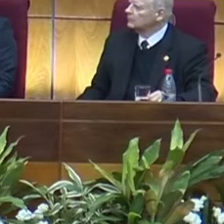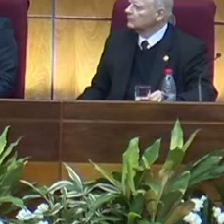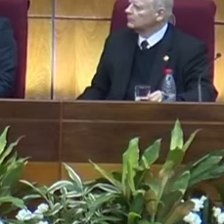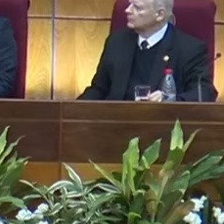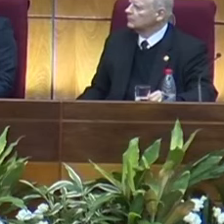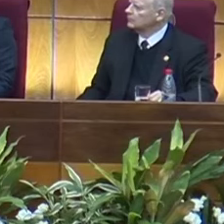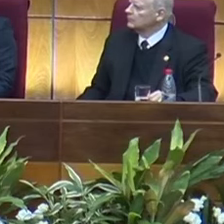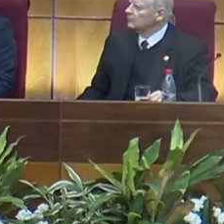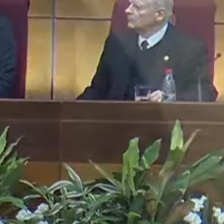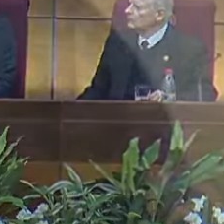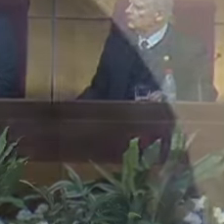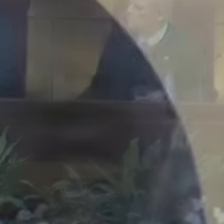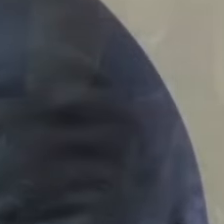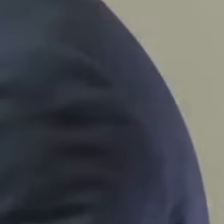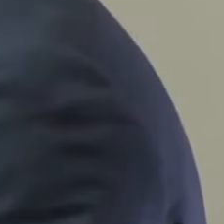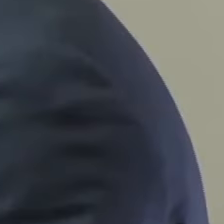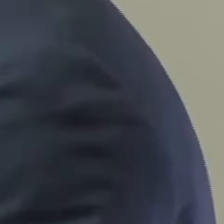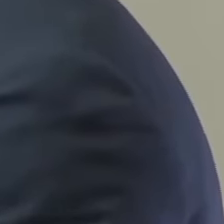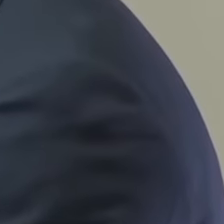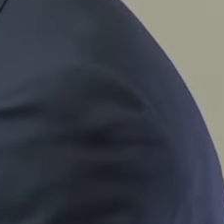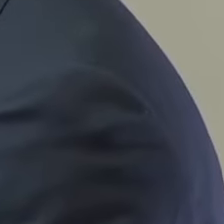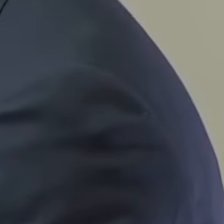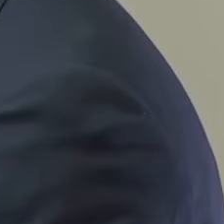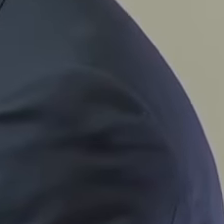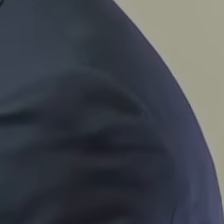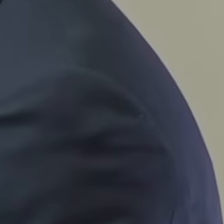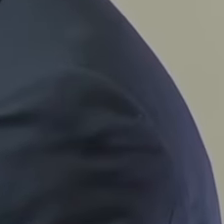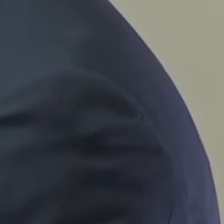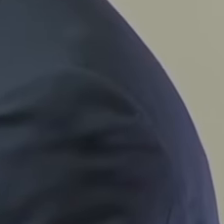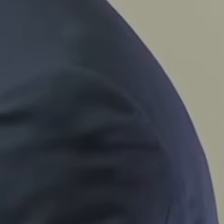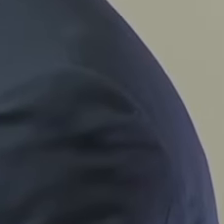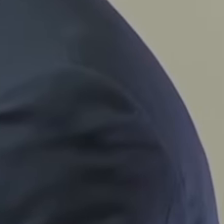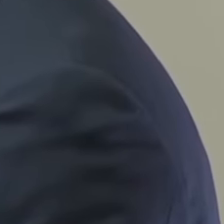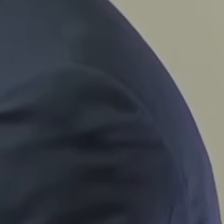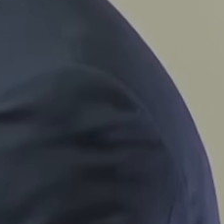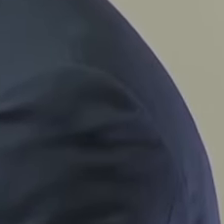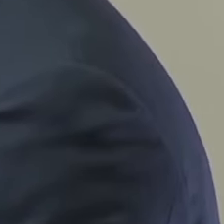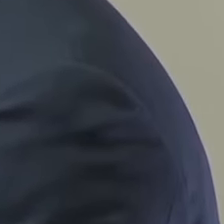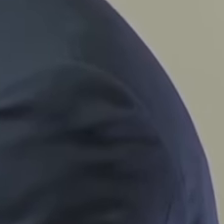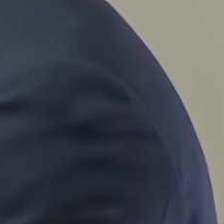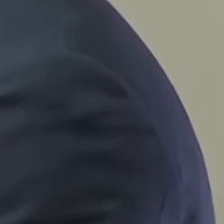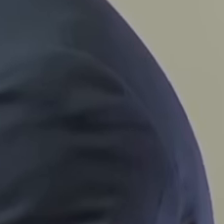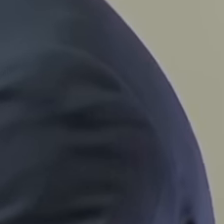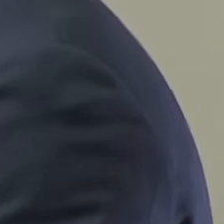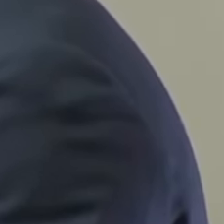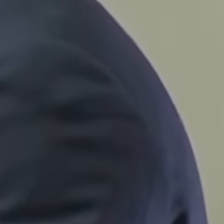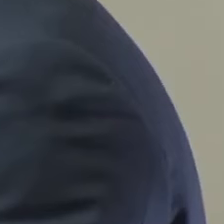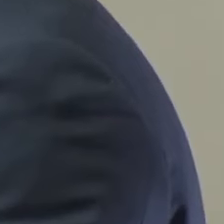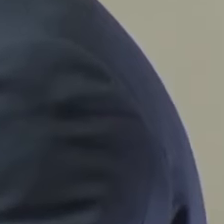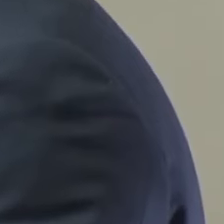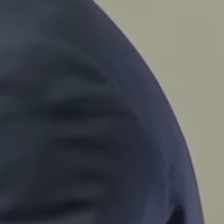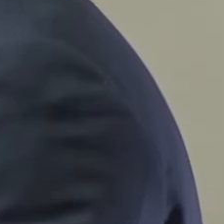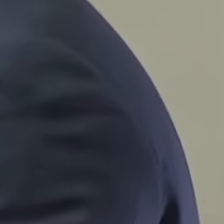diálogo. Quiero que sepan que entiendo ese desafío y no me cansaré de trabajar para ganar la confianza de cada